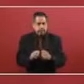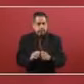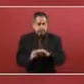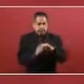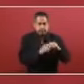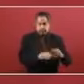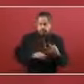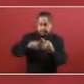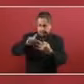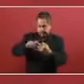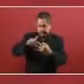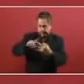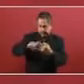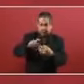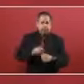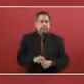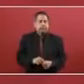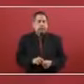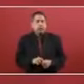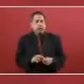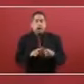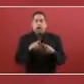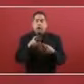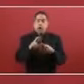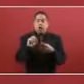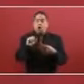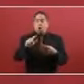La tercera, Raúl Morales,